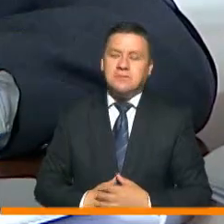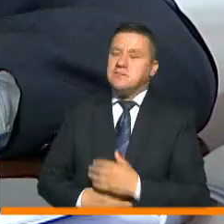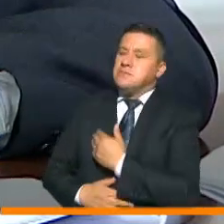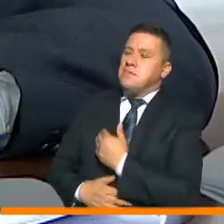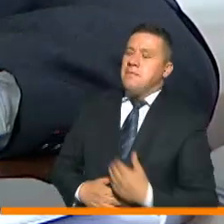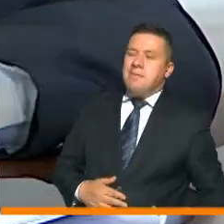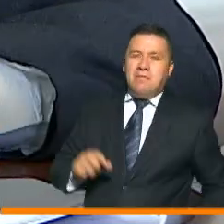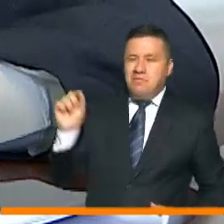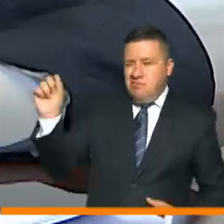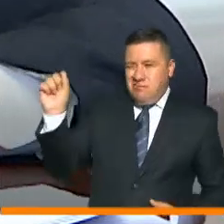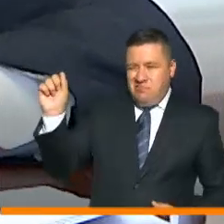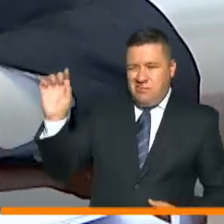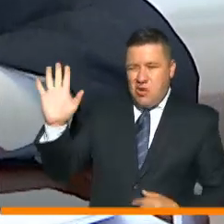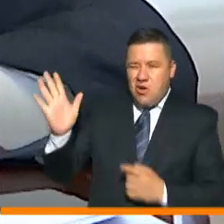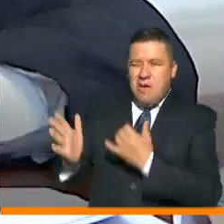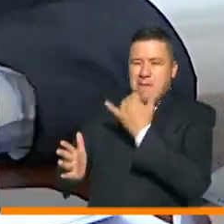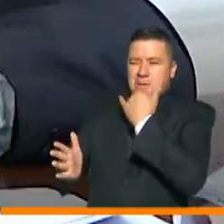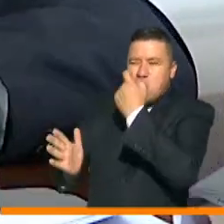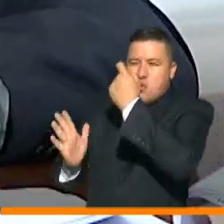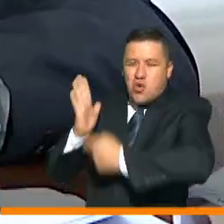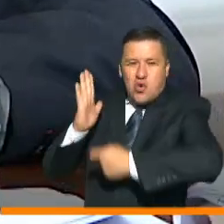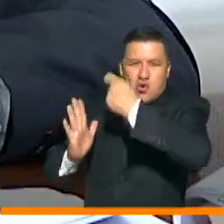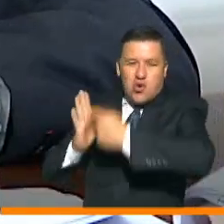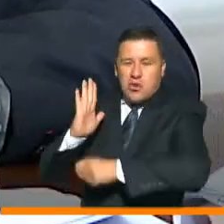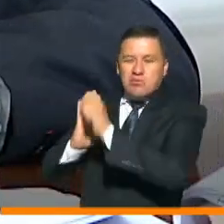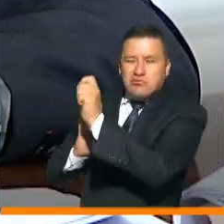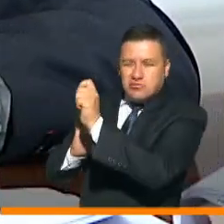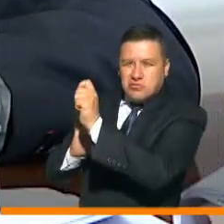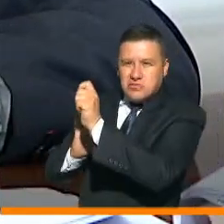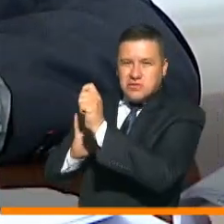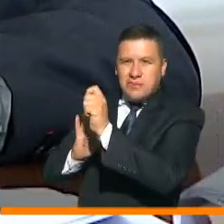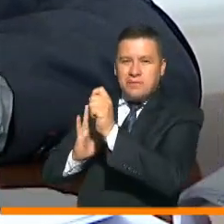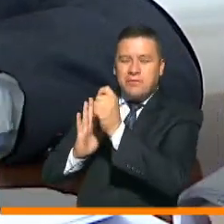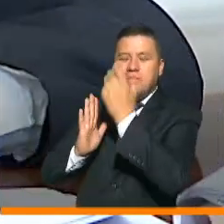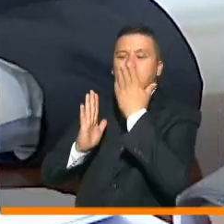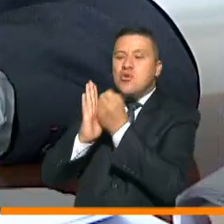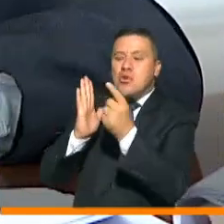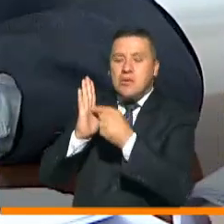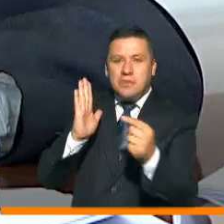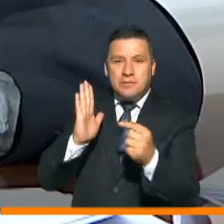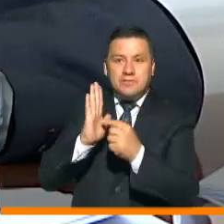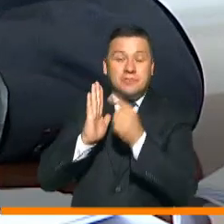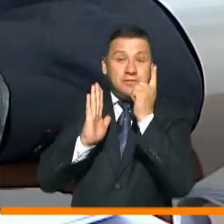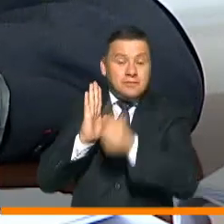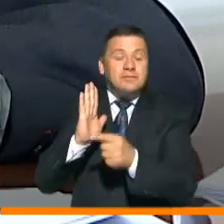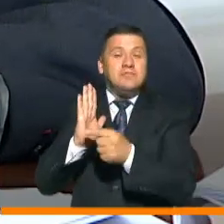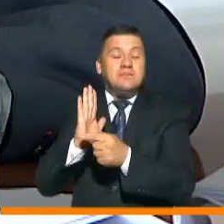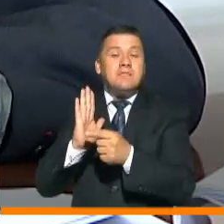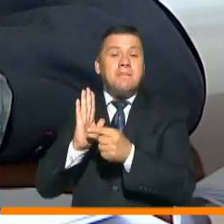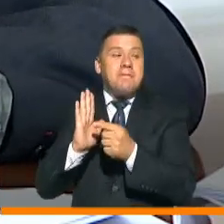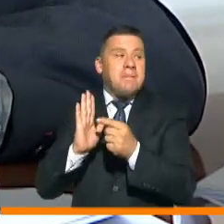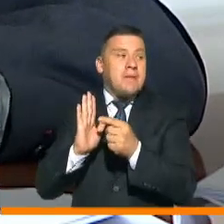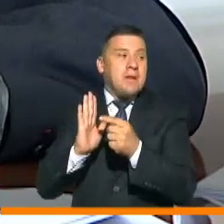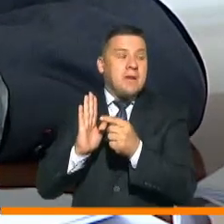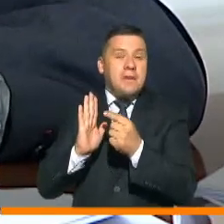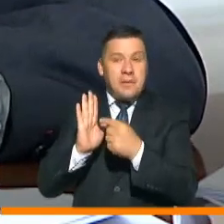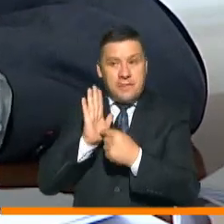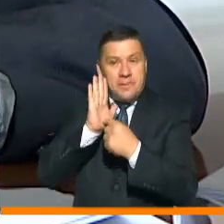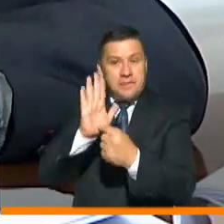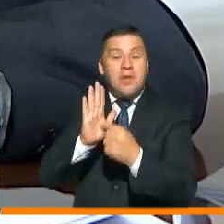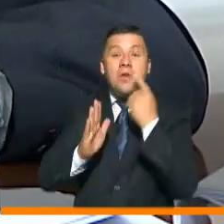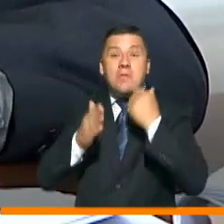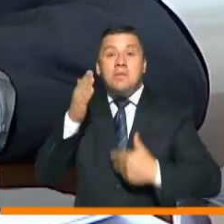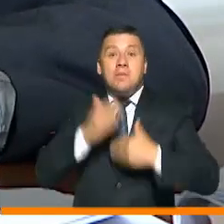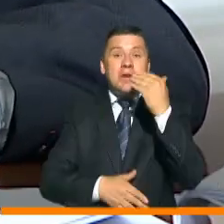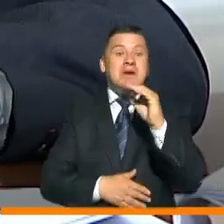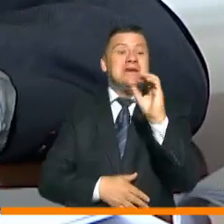Presidente, discúlpeme, quiero hacer una corrección en la elaboración de las medidas. Las medidas deben ser implementadas a